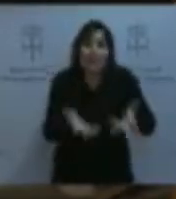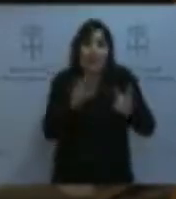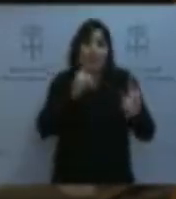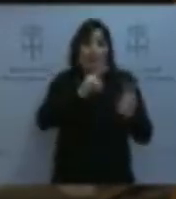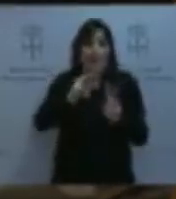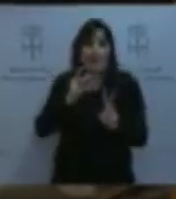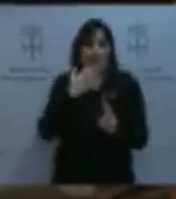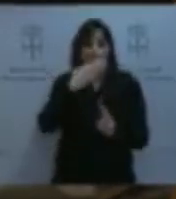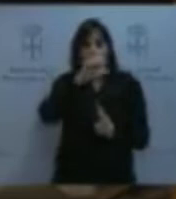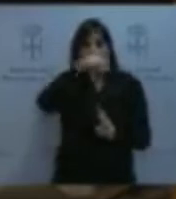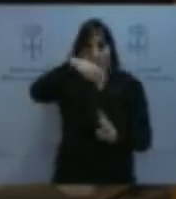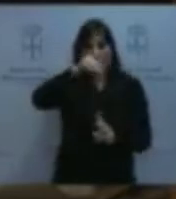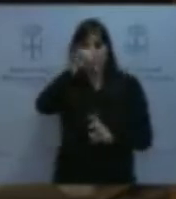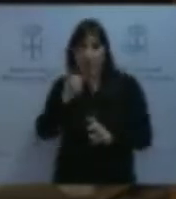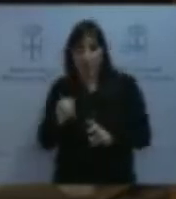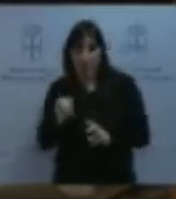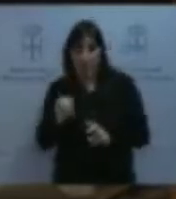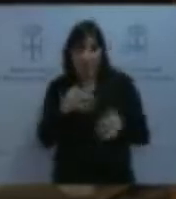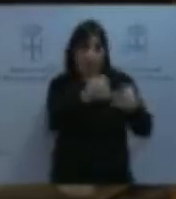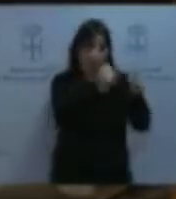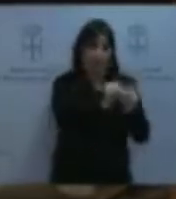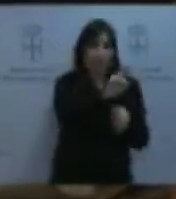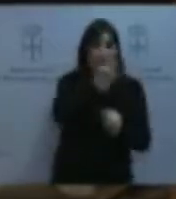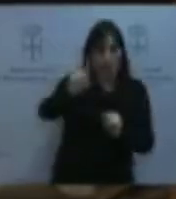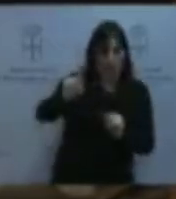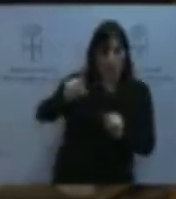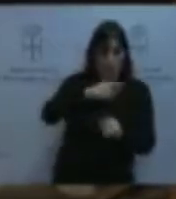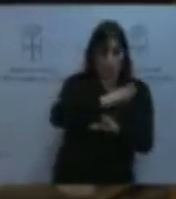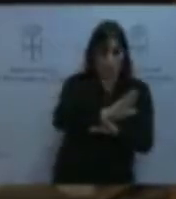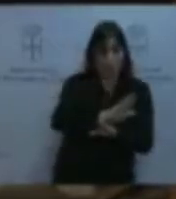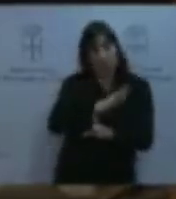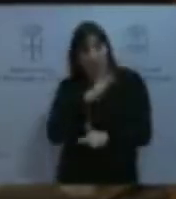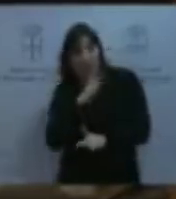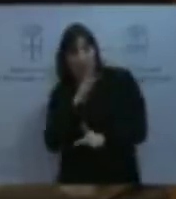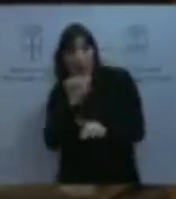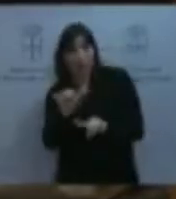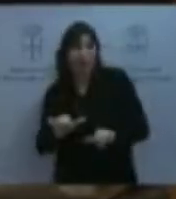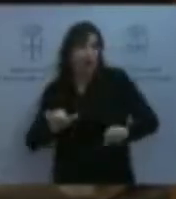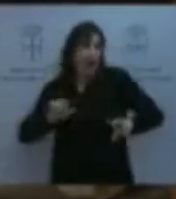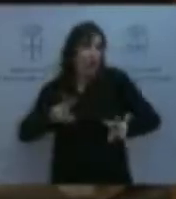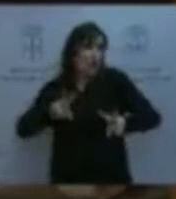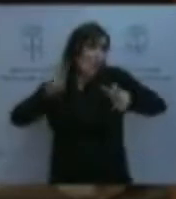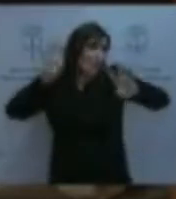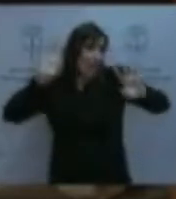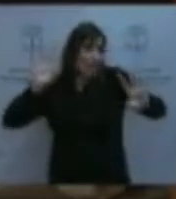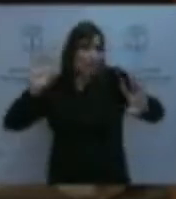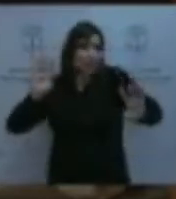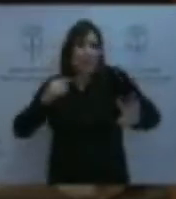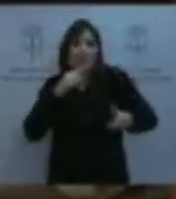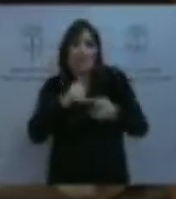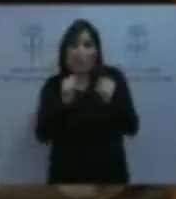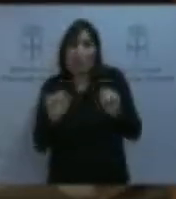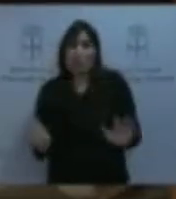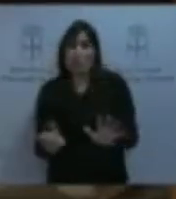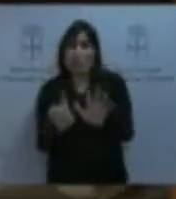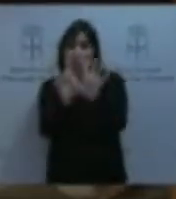concejos a pues esta nueva versión, bienvenida sea, pero que bueno, parte de 6 concejos que entran en un SEA 600. Lo